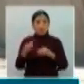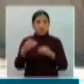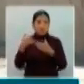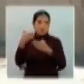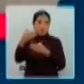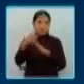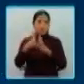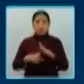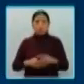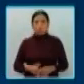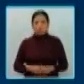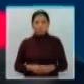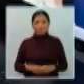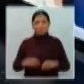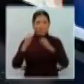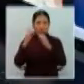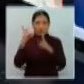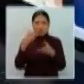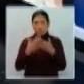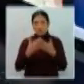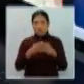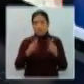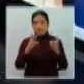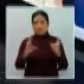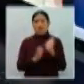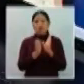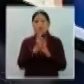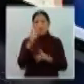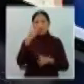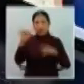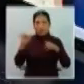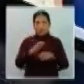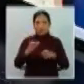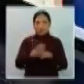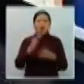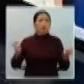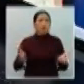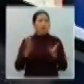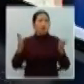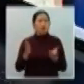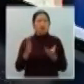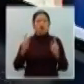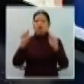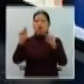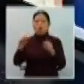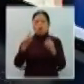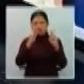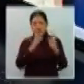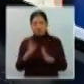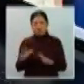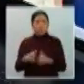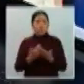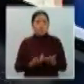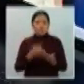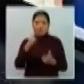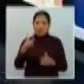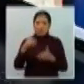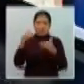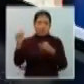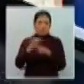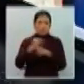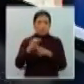Excelente, Marta. ¿Este censo experimental dónde se va a llevar adelante? ¿Cómo se tiene planificada su distribución, por un lado?